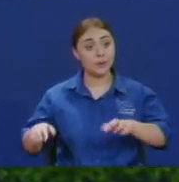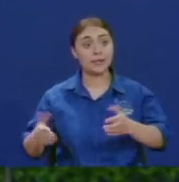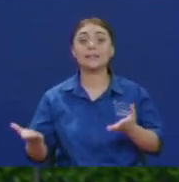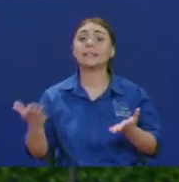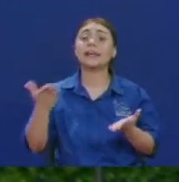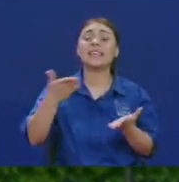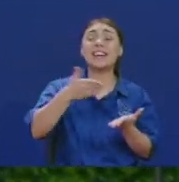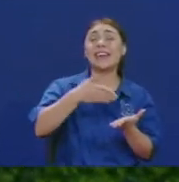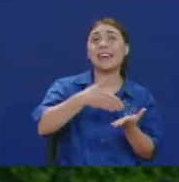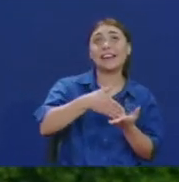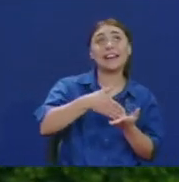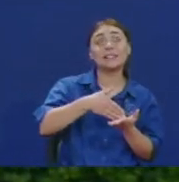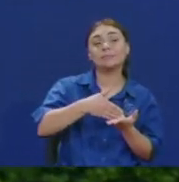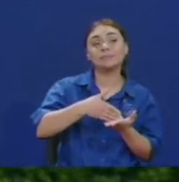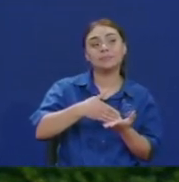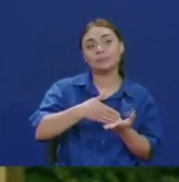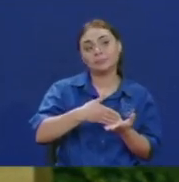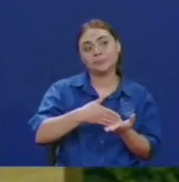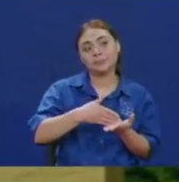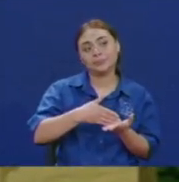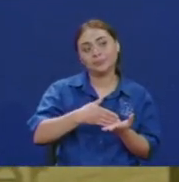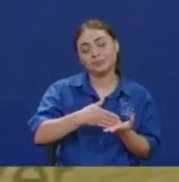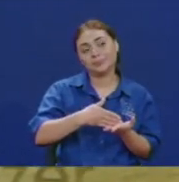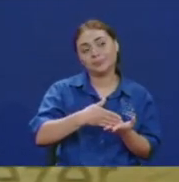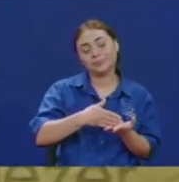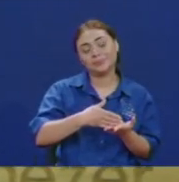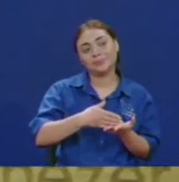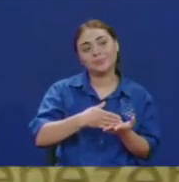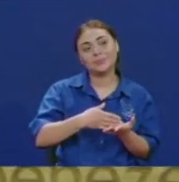Ni ellos esperaban la bendición, hermano.